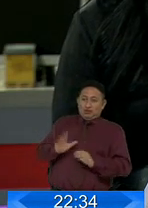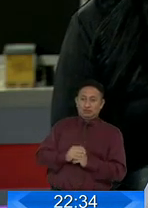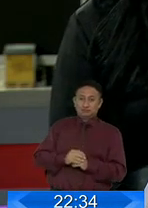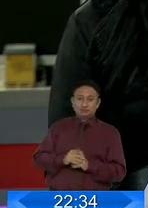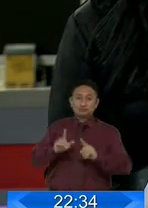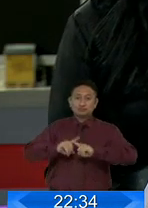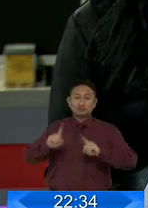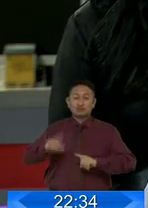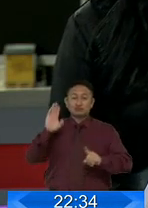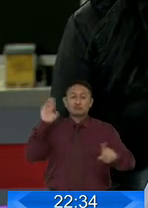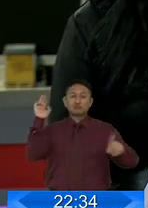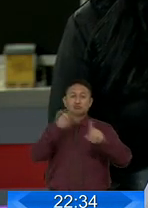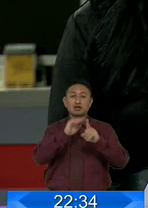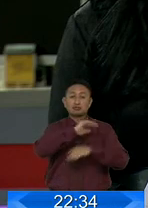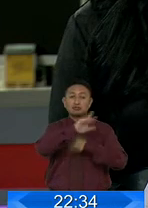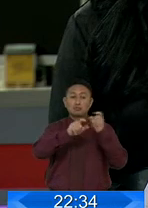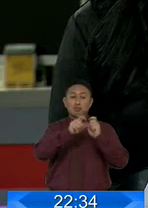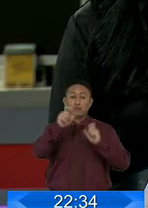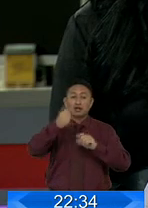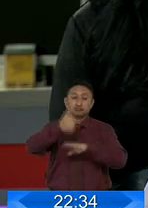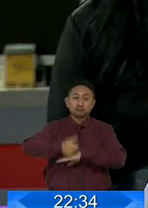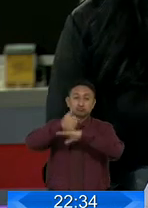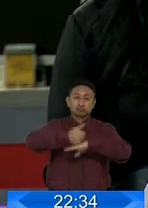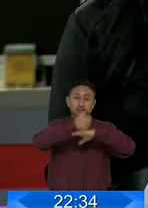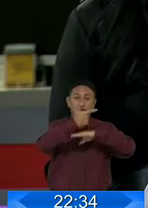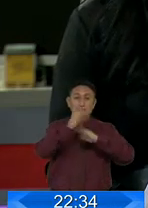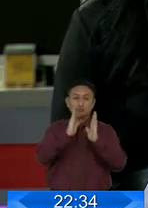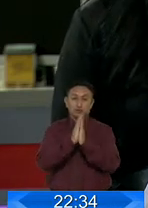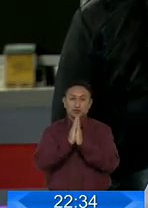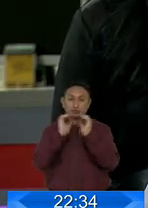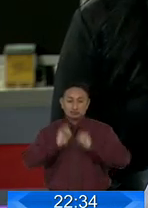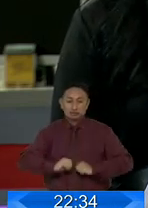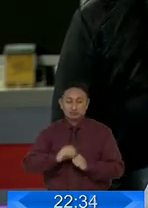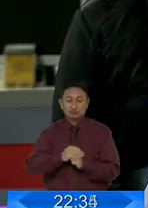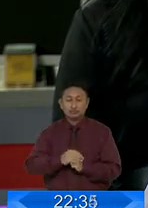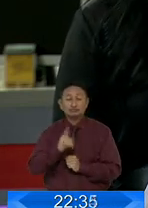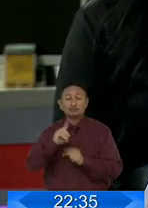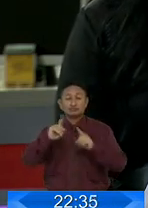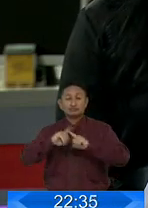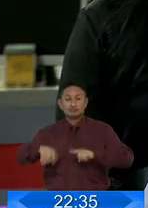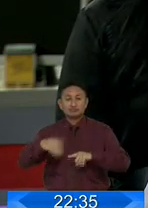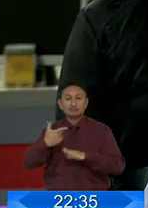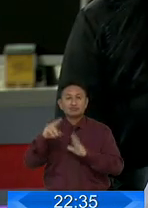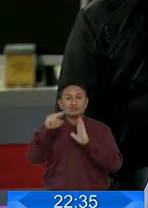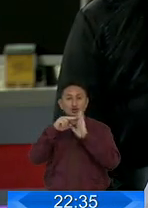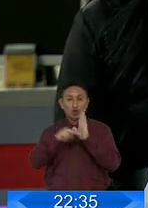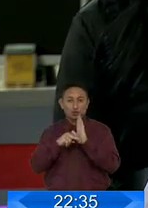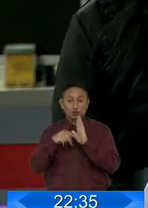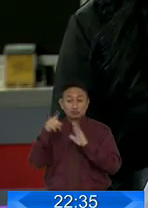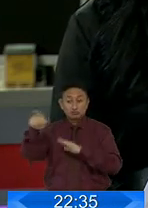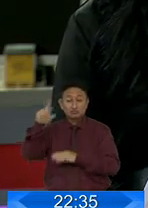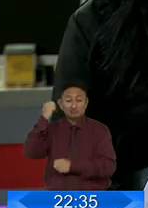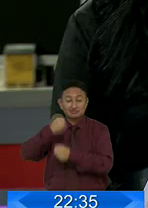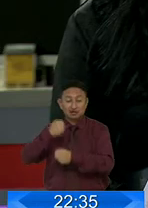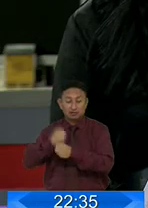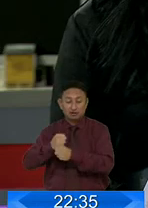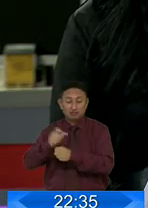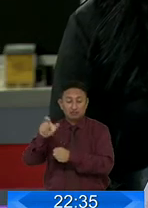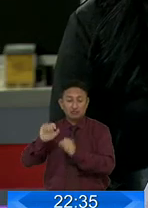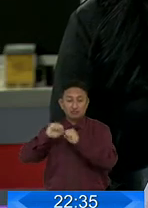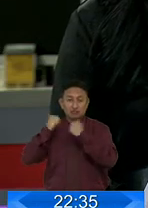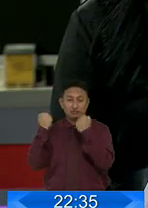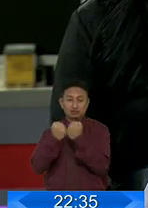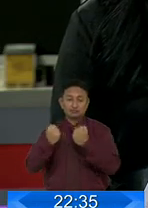envió un telegrama a todo el personal superior en donde solicitó se ejecuten varias directrices en el trabajo diario con la